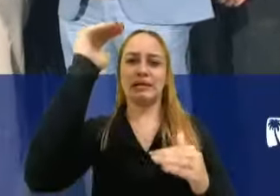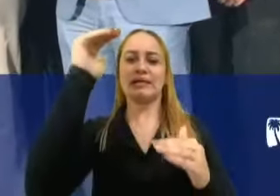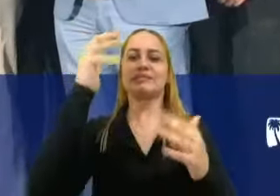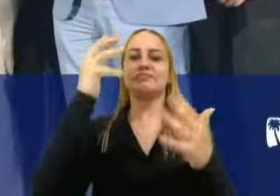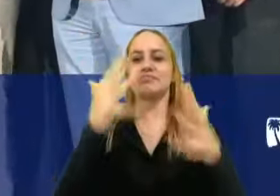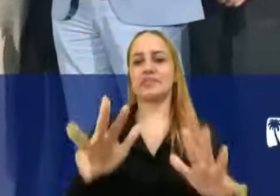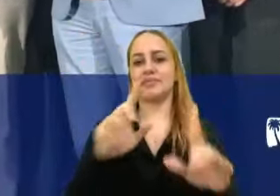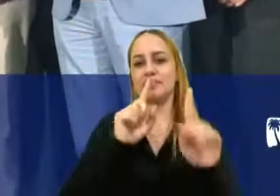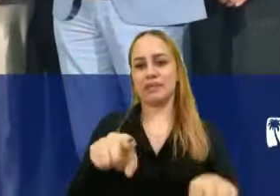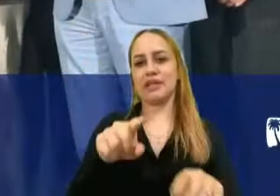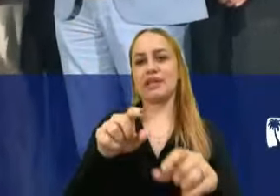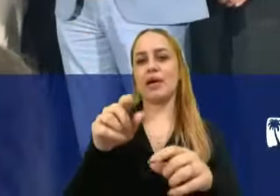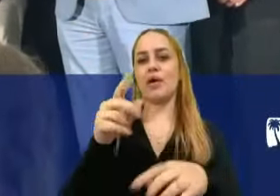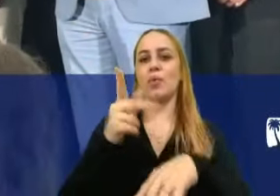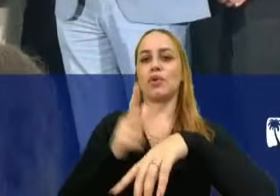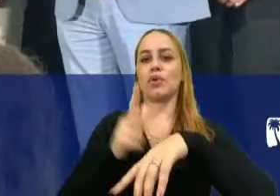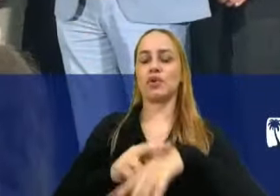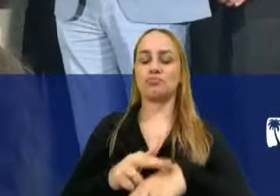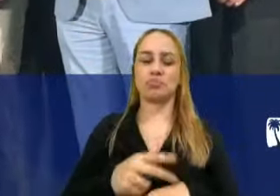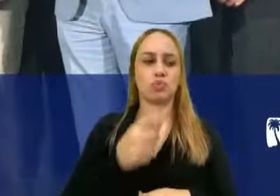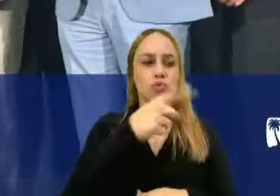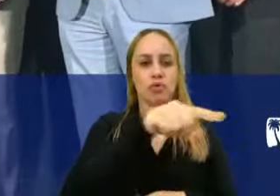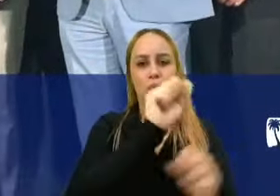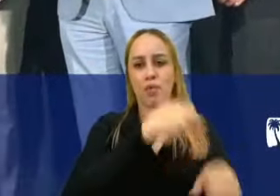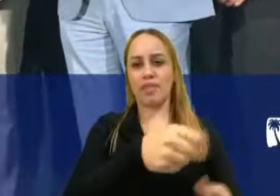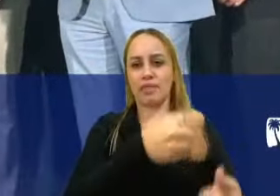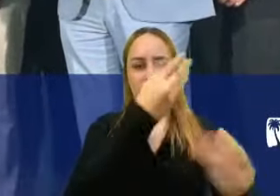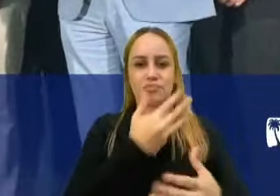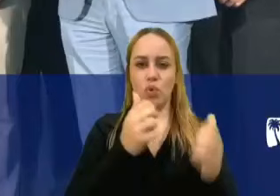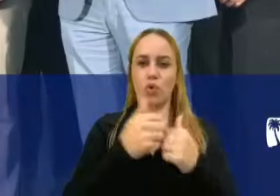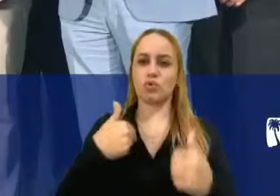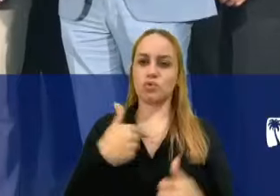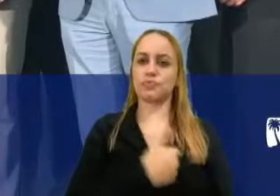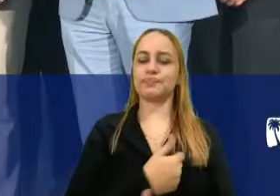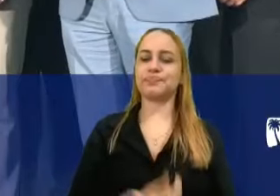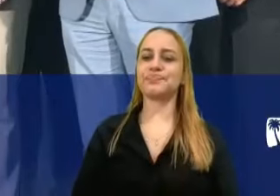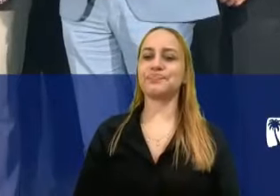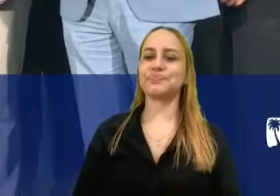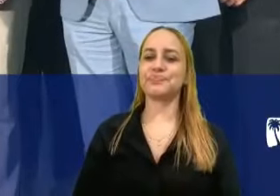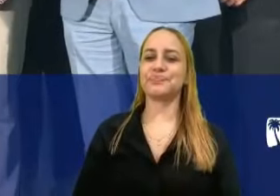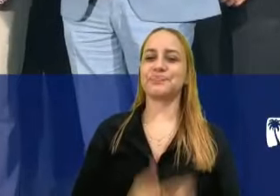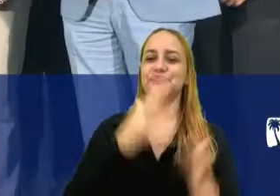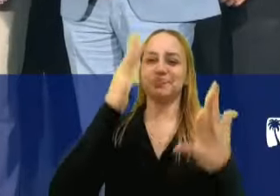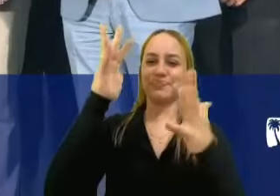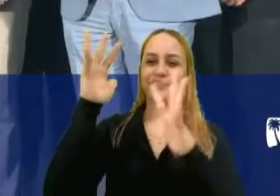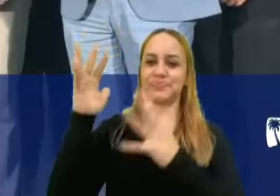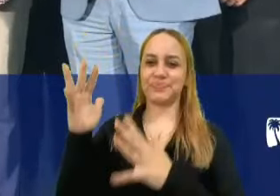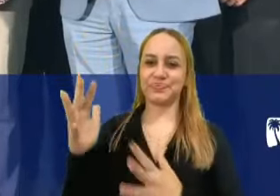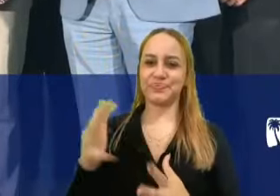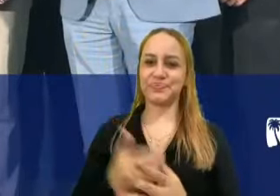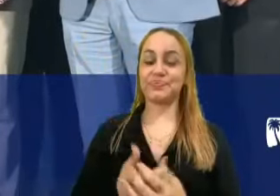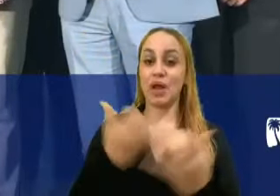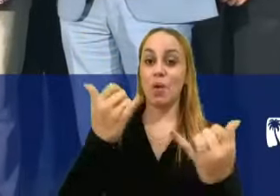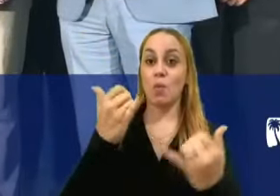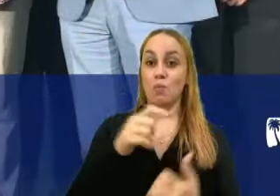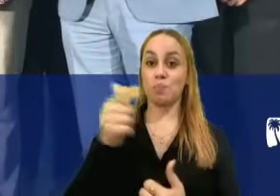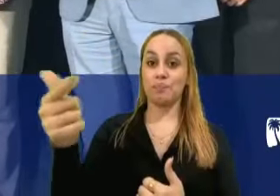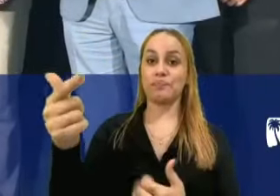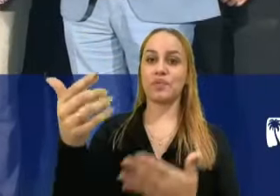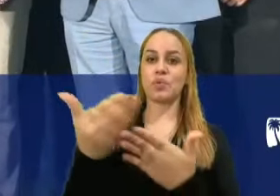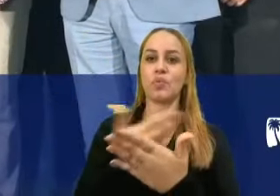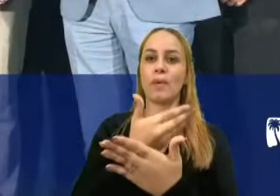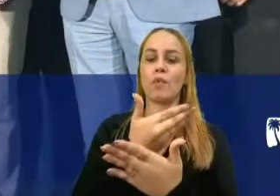Matías primero que nada Dios los bendiga a todos agradeciéndole a nuestra gobernadora por esa batalla que dio por